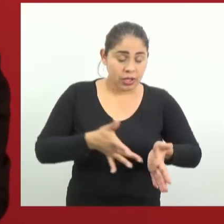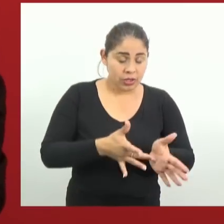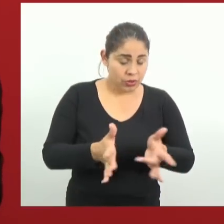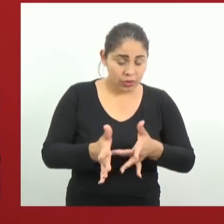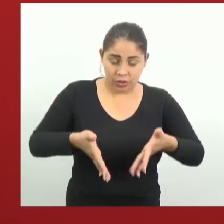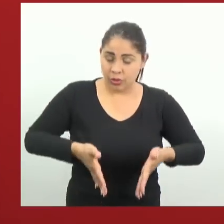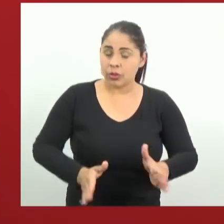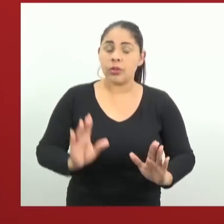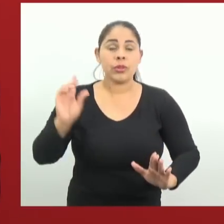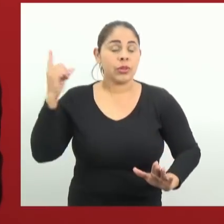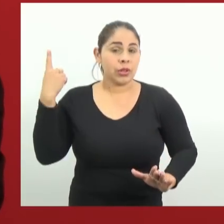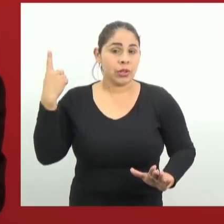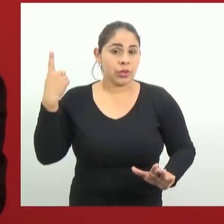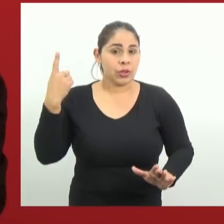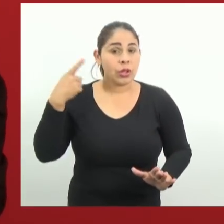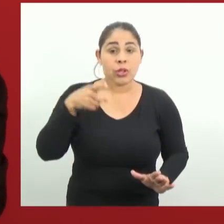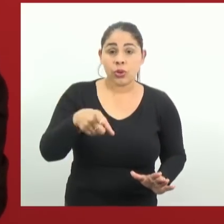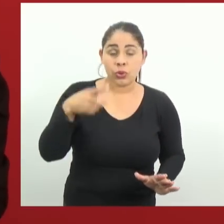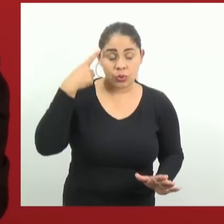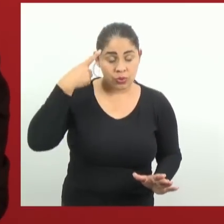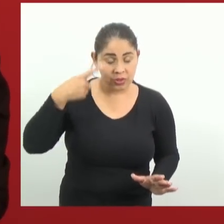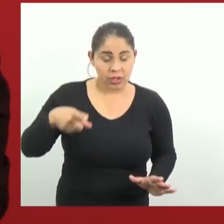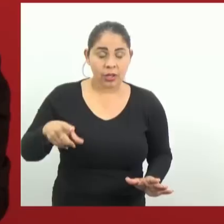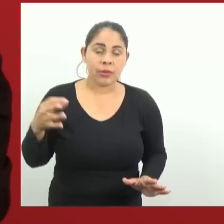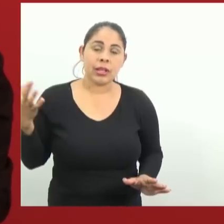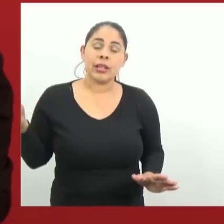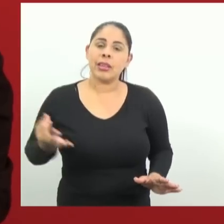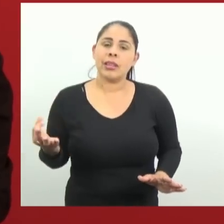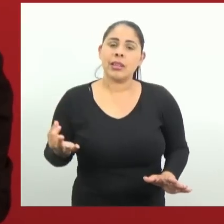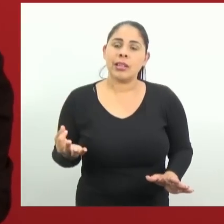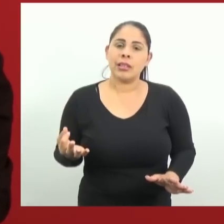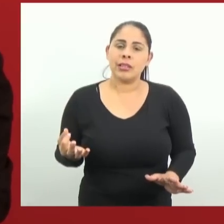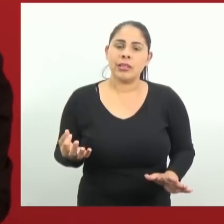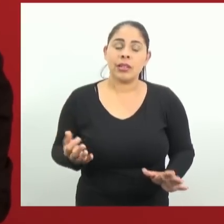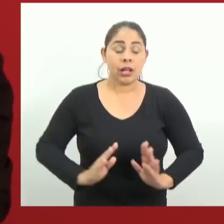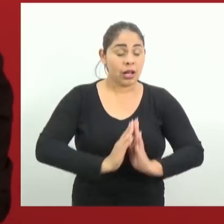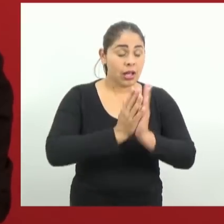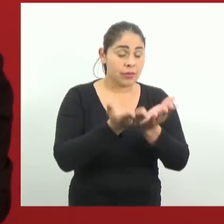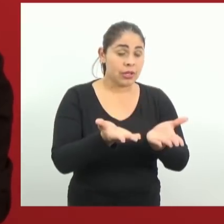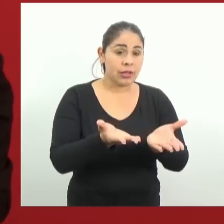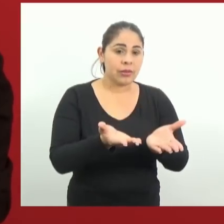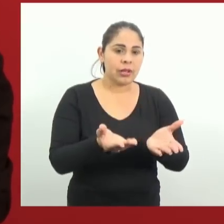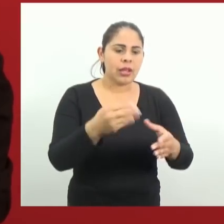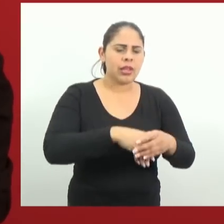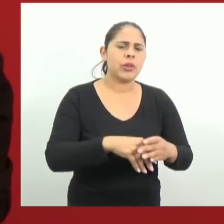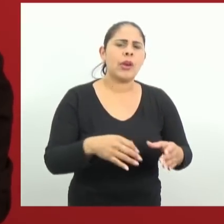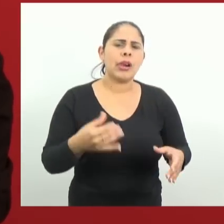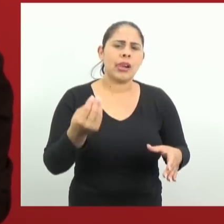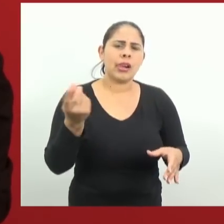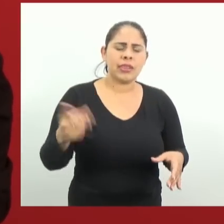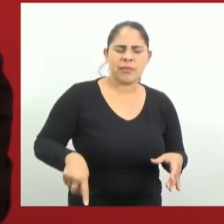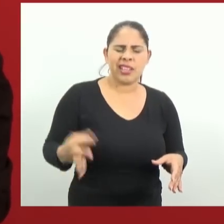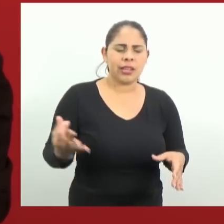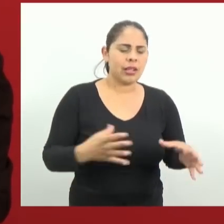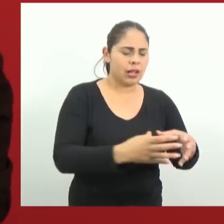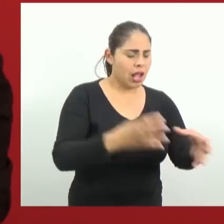Luego tienes que saber que en ese paquete, en esa palabra, en ese contenido, está el reino de Dios. Y